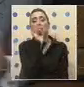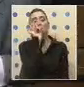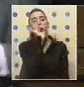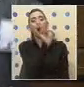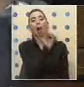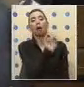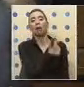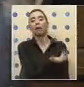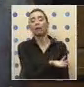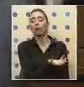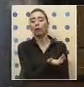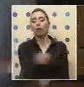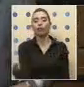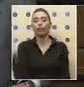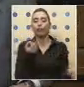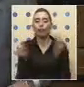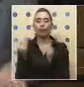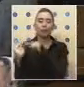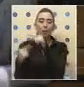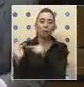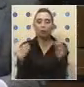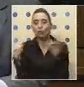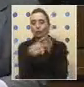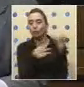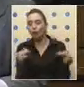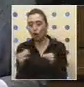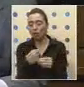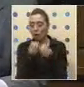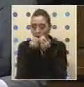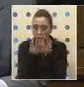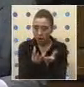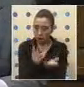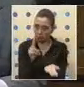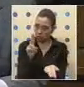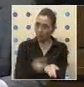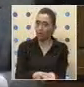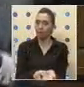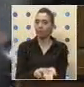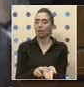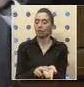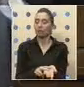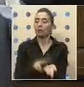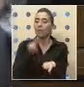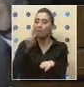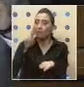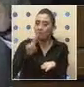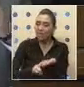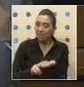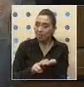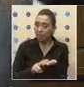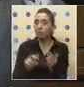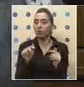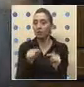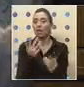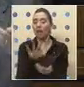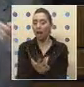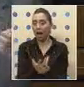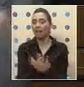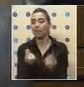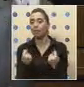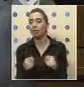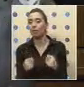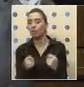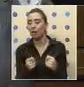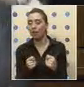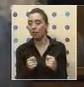Entonces, dejémonos de contarnos historias. Digámonos la verdad. La verdad es que hoy día hay un intento que